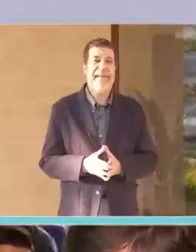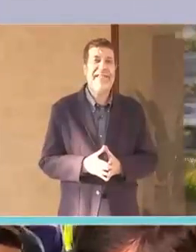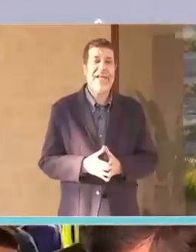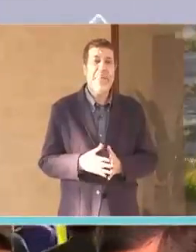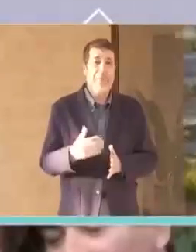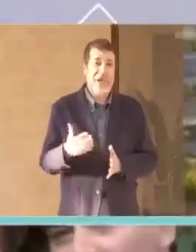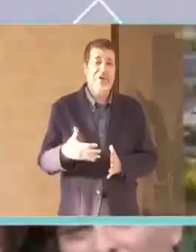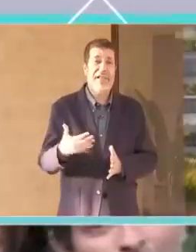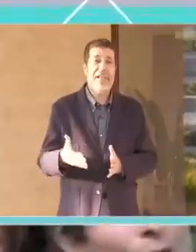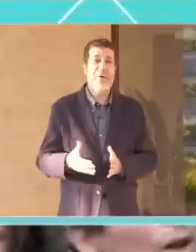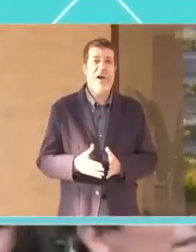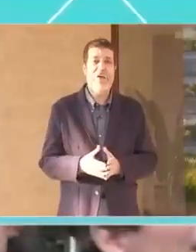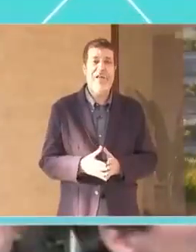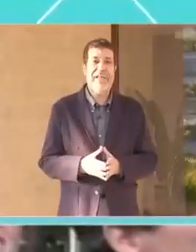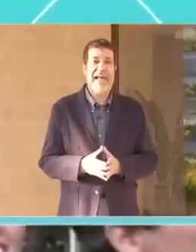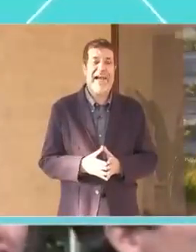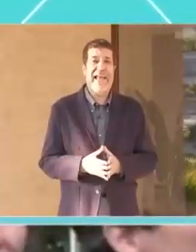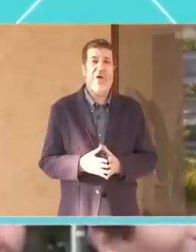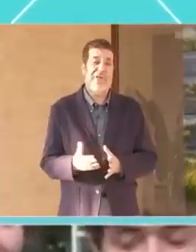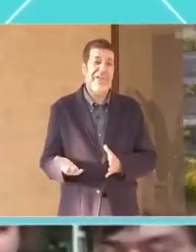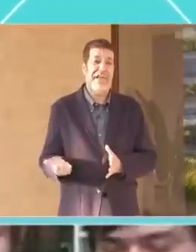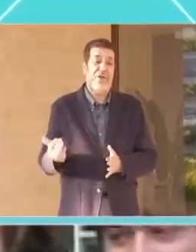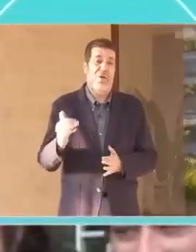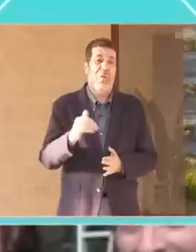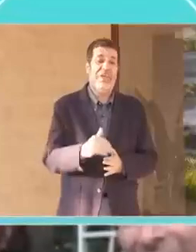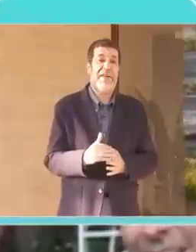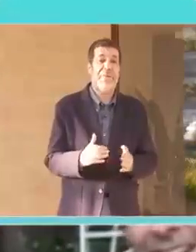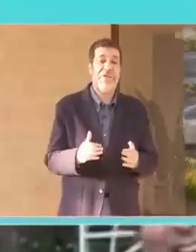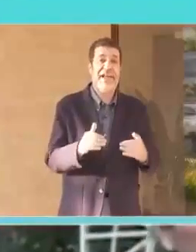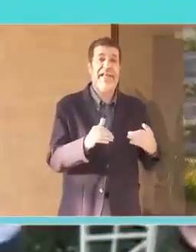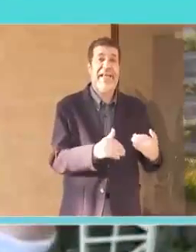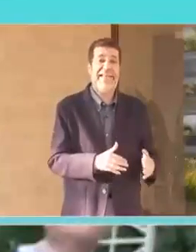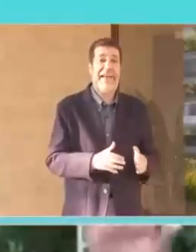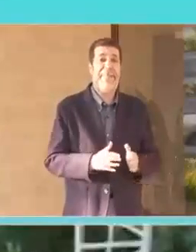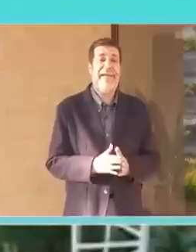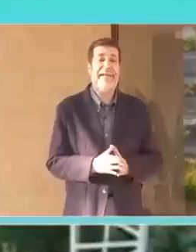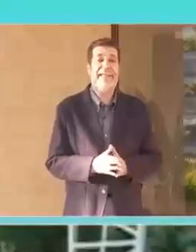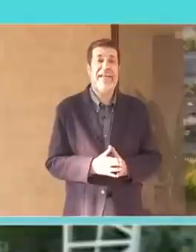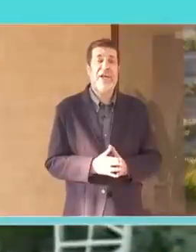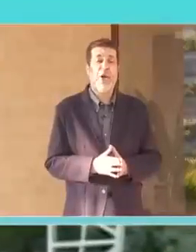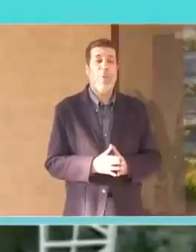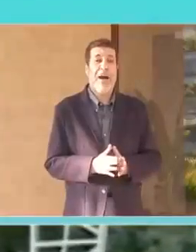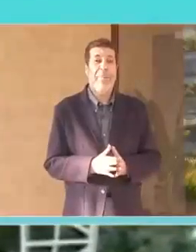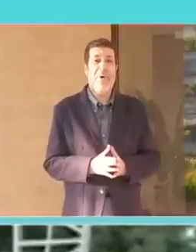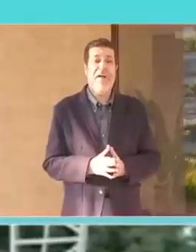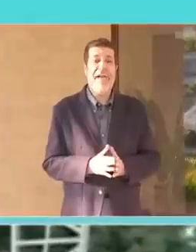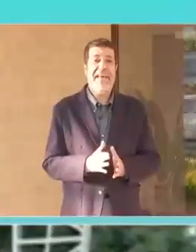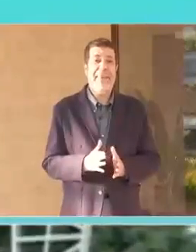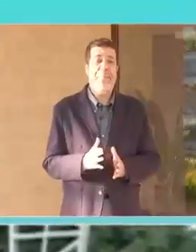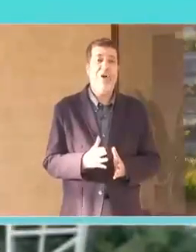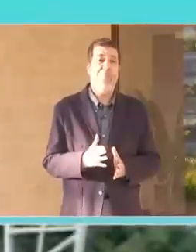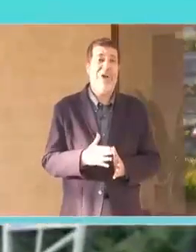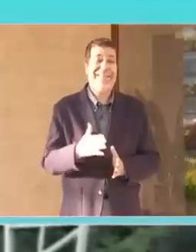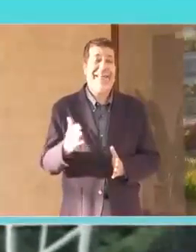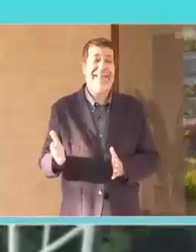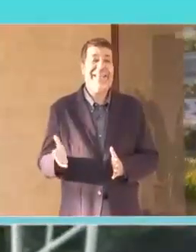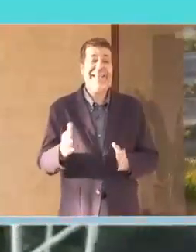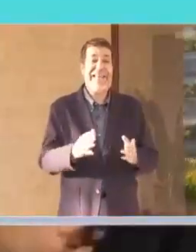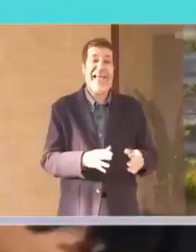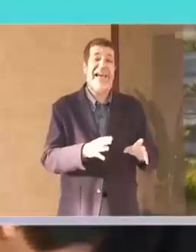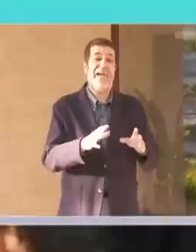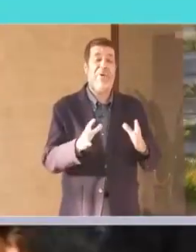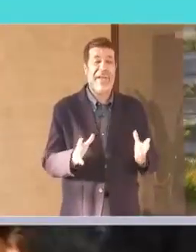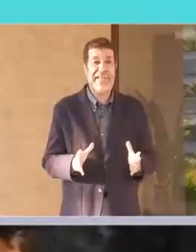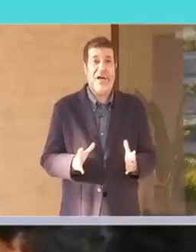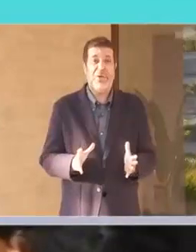en el país, por eso es que tiene una orden de arraigo, es decir, como sabemos, si él ingresa al país, lo más probable es que después no pueda salir